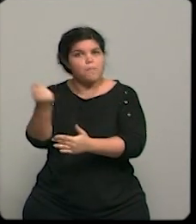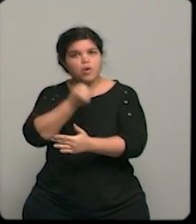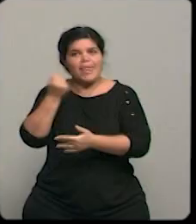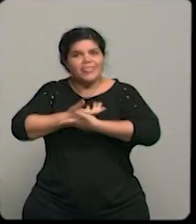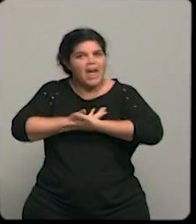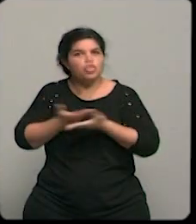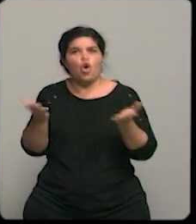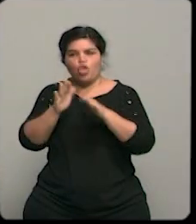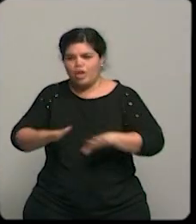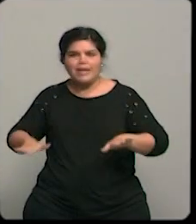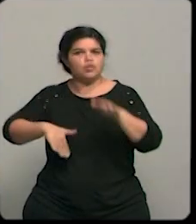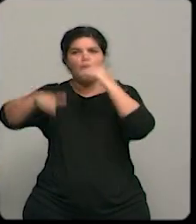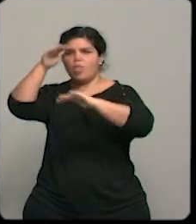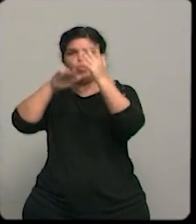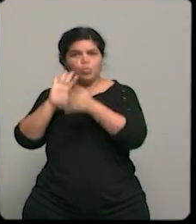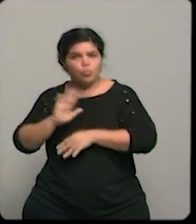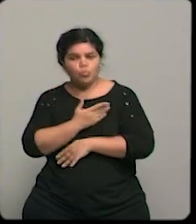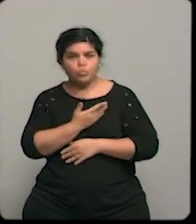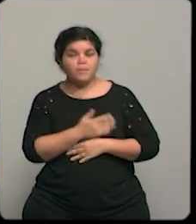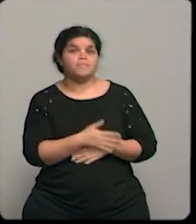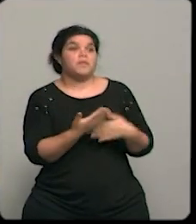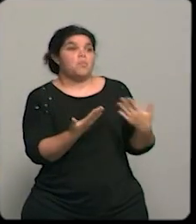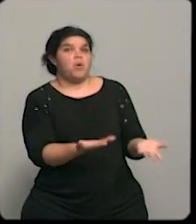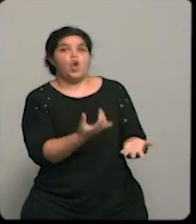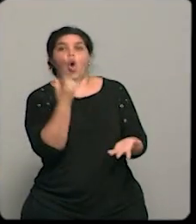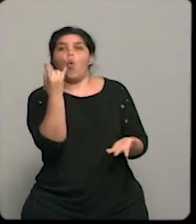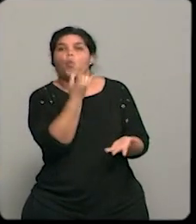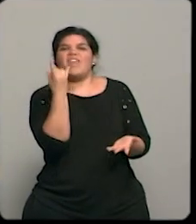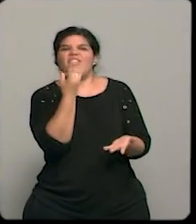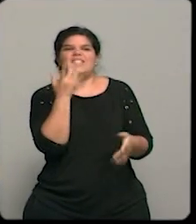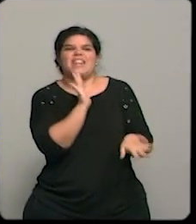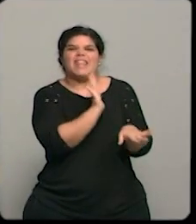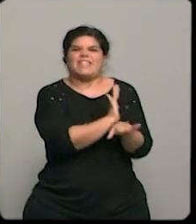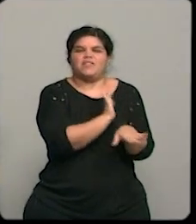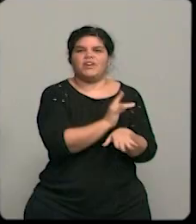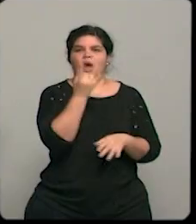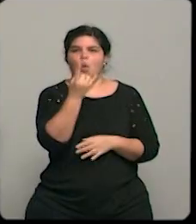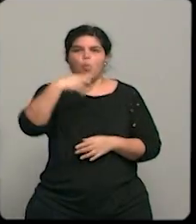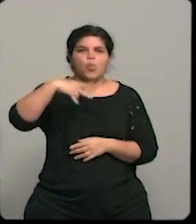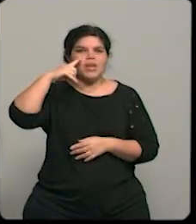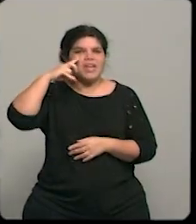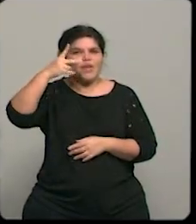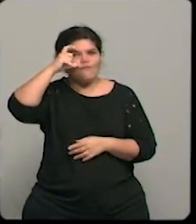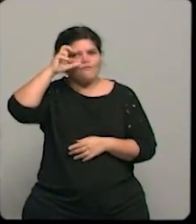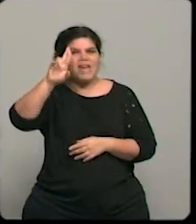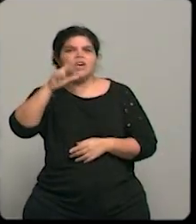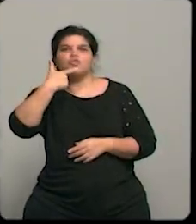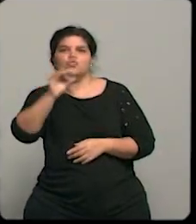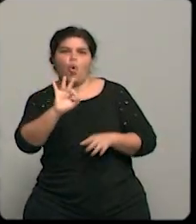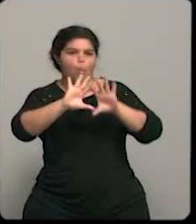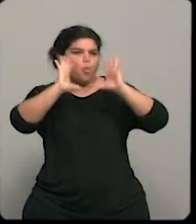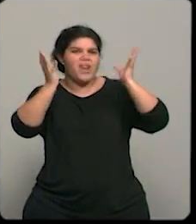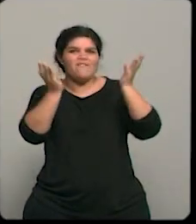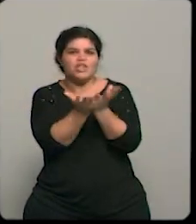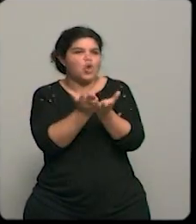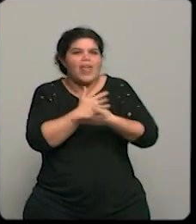público. Bueno, es como digo, universidad, hay un universo también de repertorio musical existente. Que